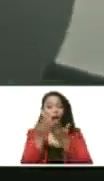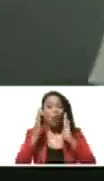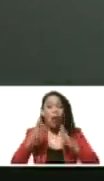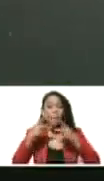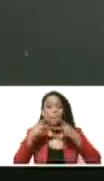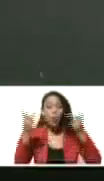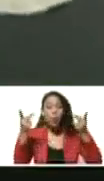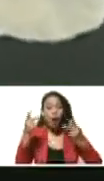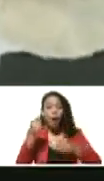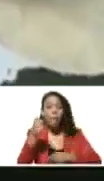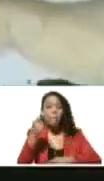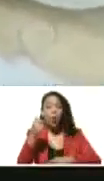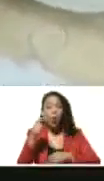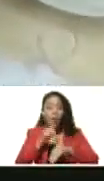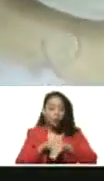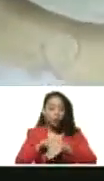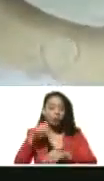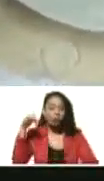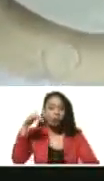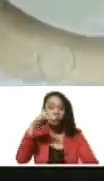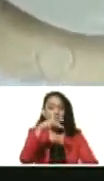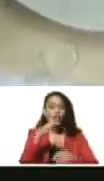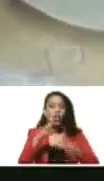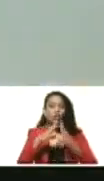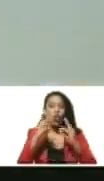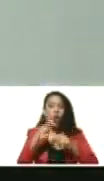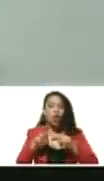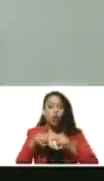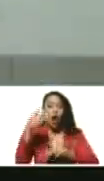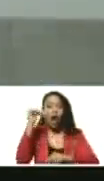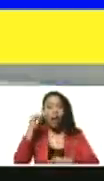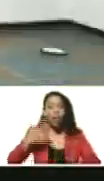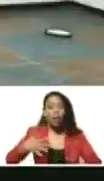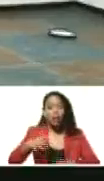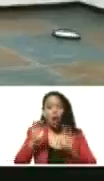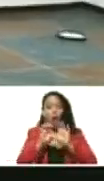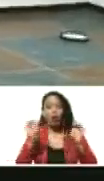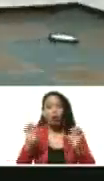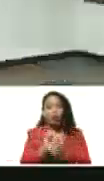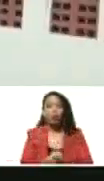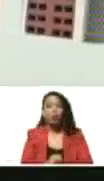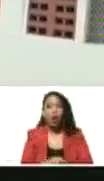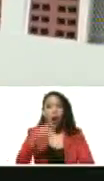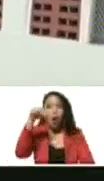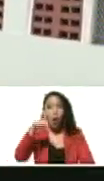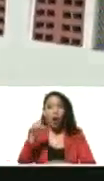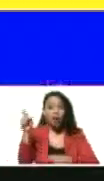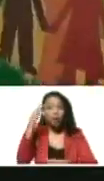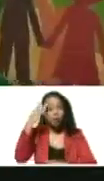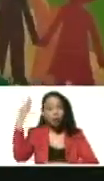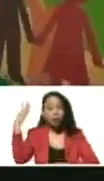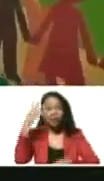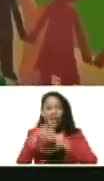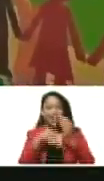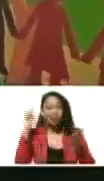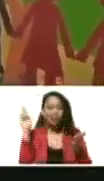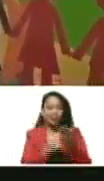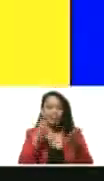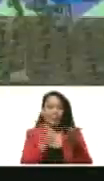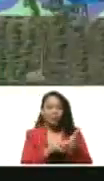a pocos minutos caminando, y todos los niños tienen garantizado su derecho a la educación. Hoy, ese sueño se hace